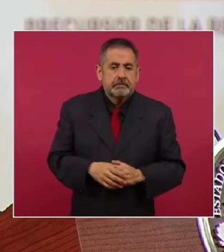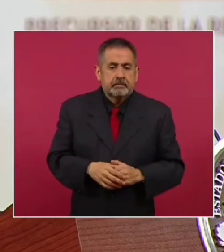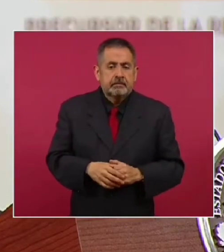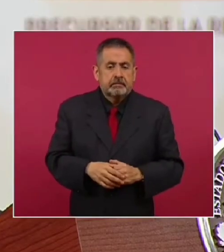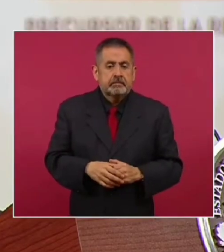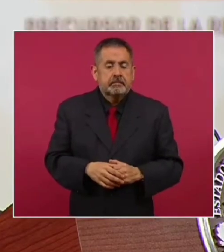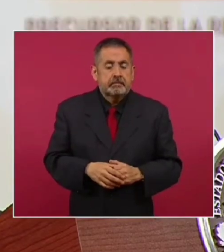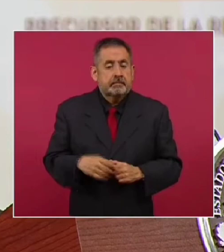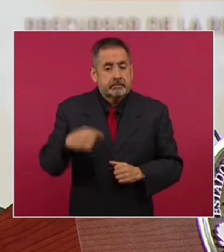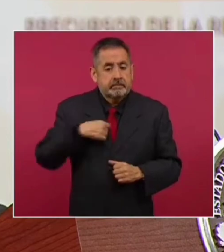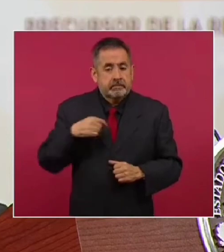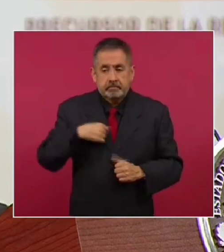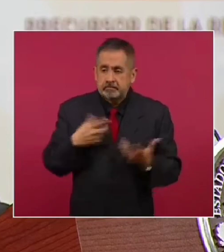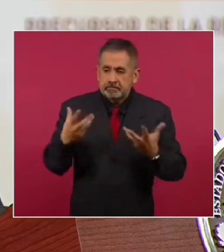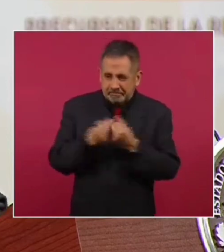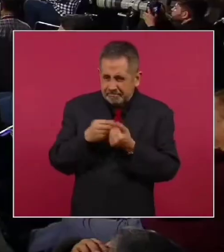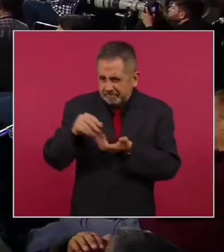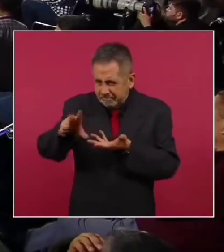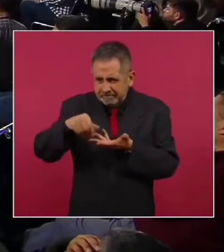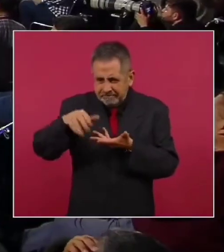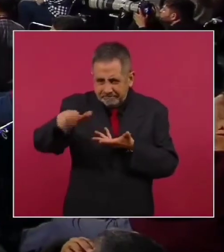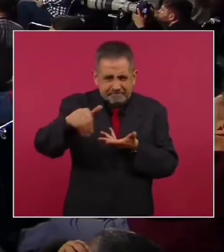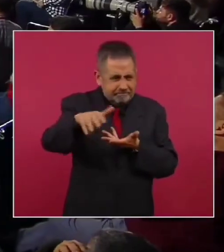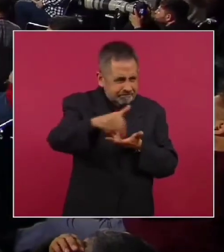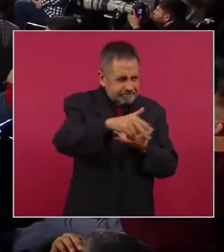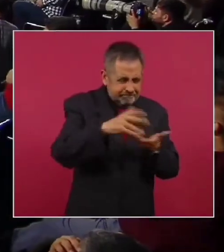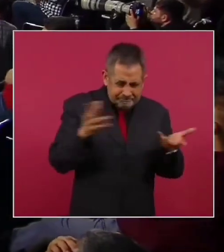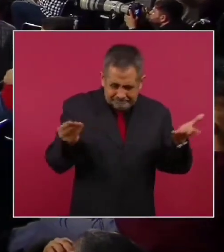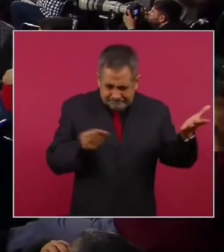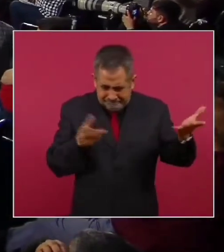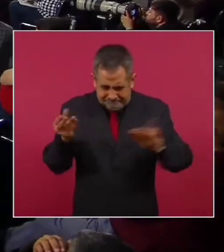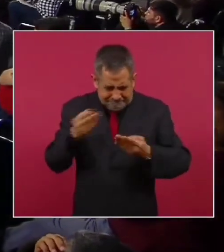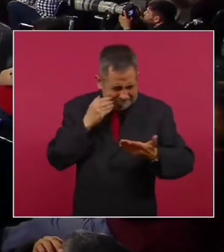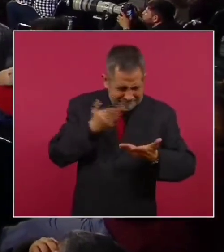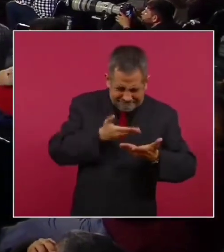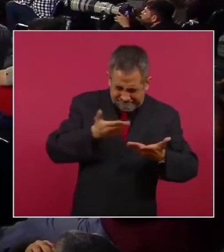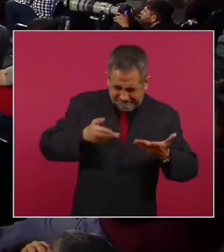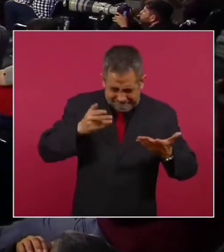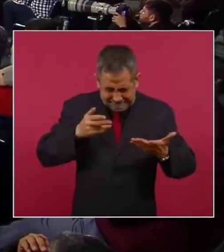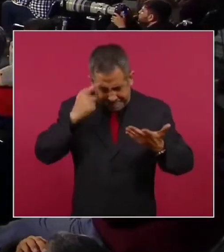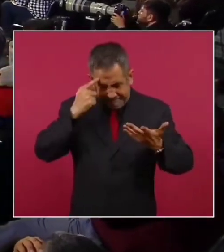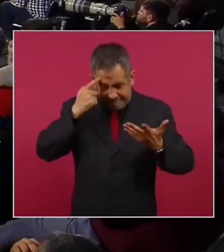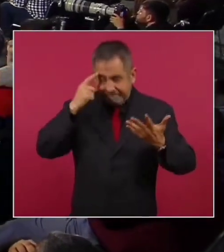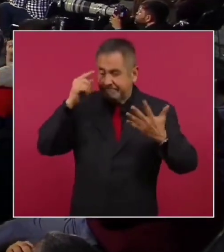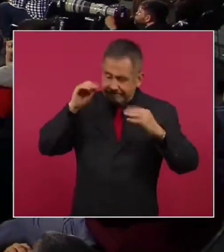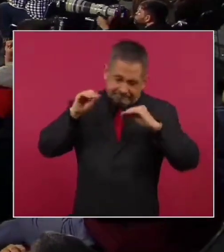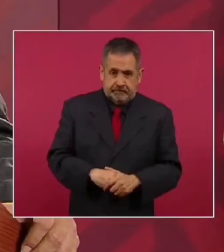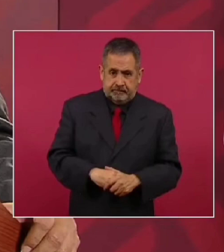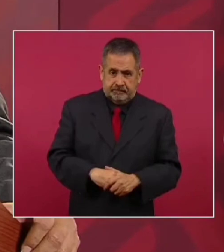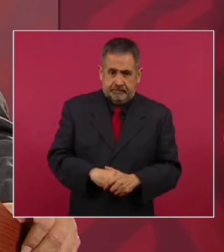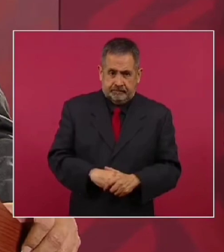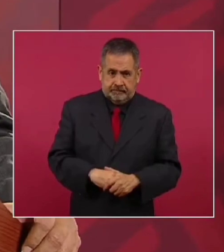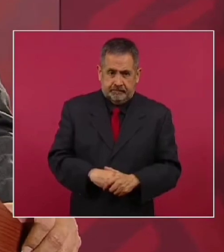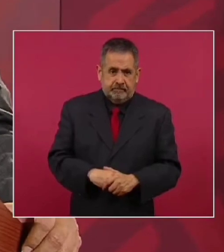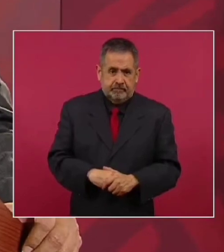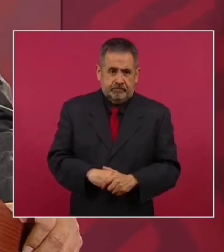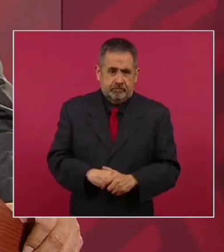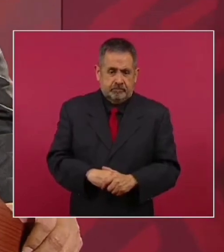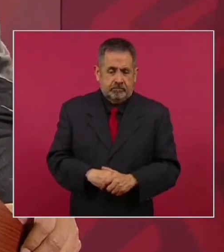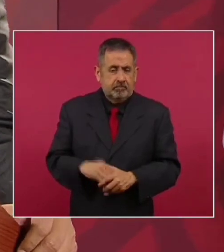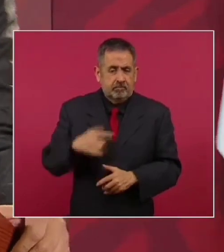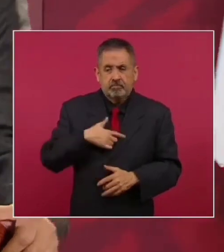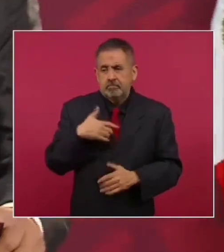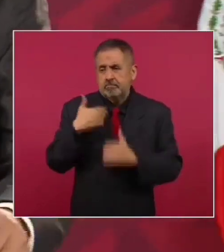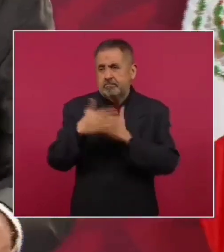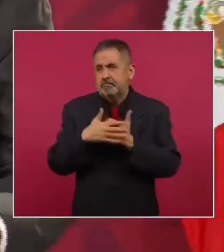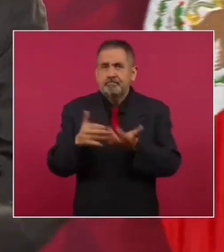Voy a reunir toda la bibliografía que necesito para escribirlo y voy a